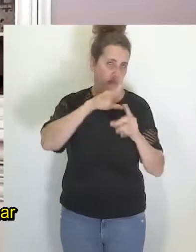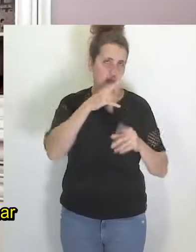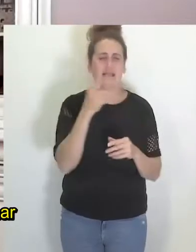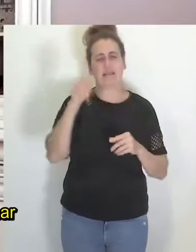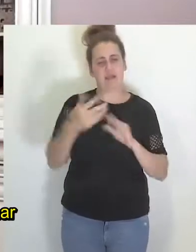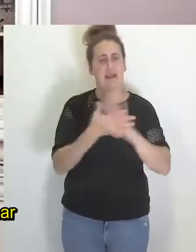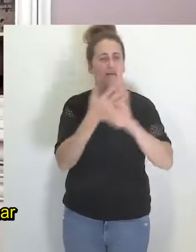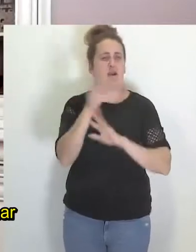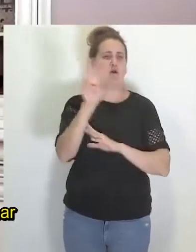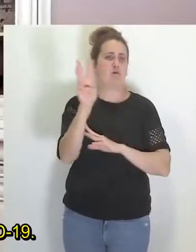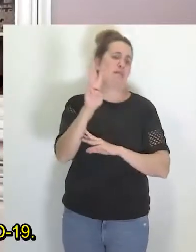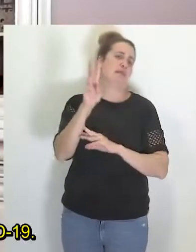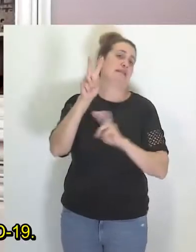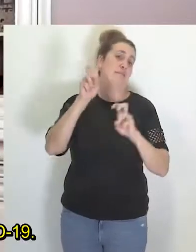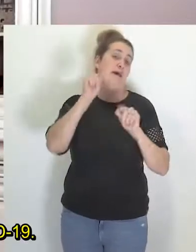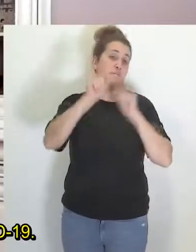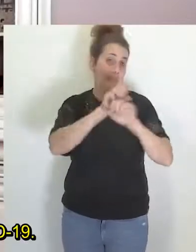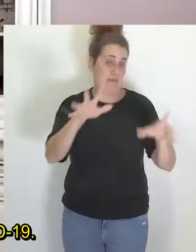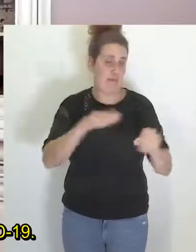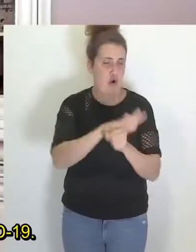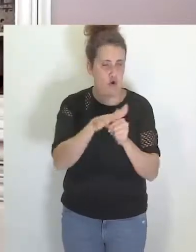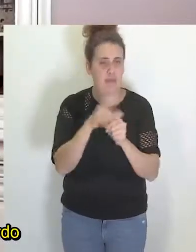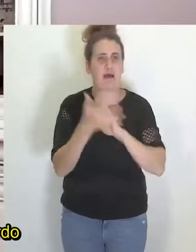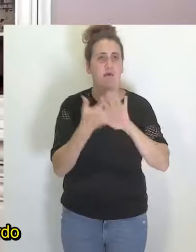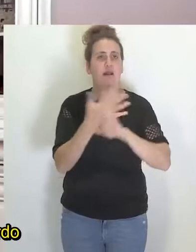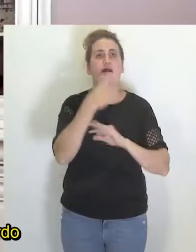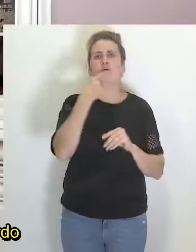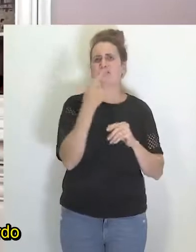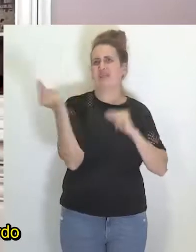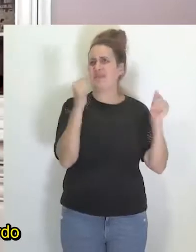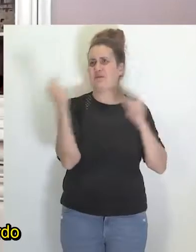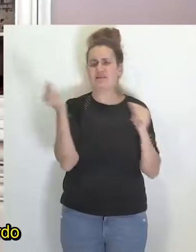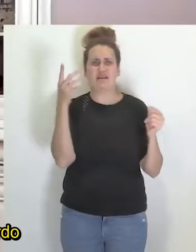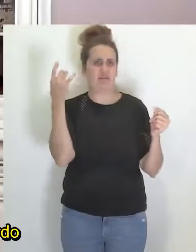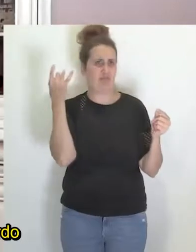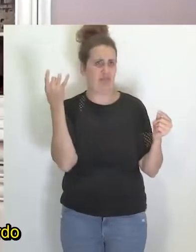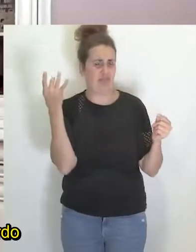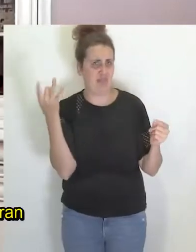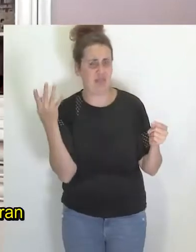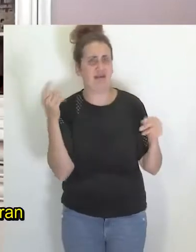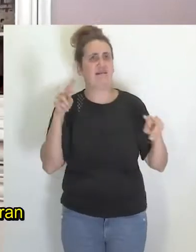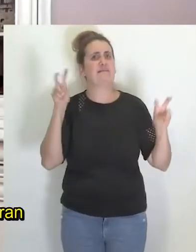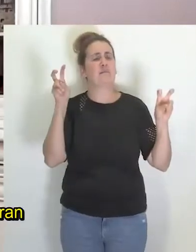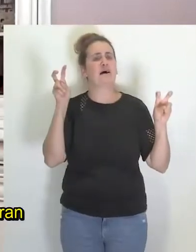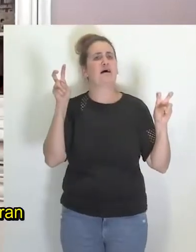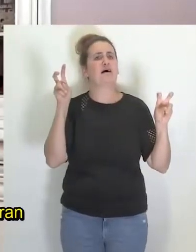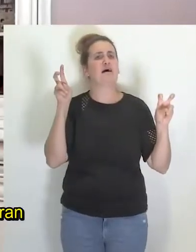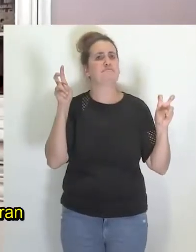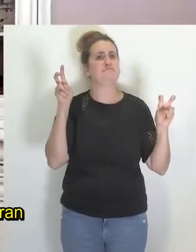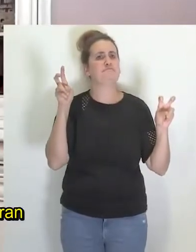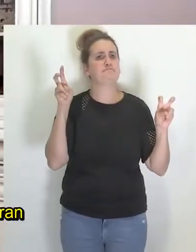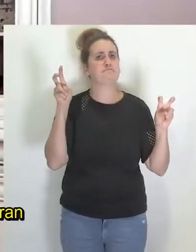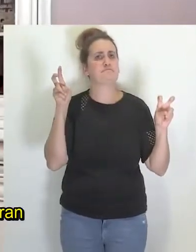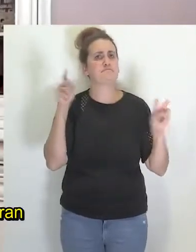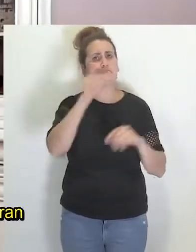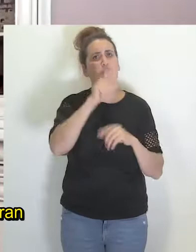algo contigo, Wendy, sobre el tema de la pandemia, de la COVID-19. Bueno, ha habido una especie de debate absurdo sobre lo que